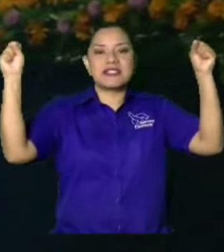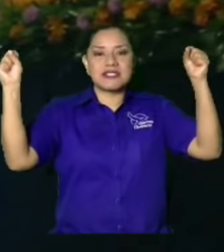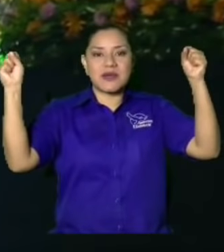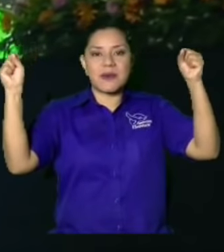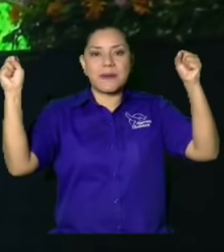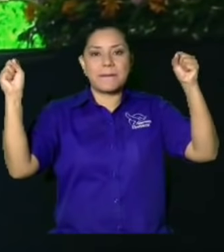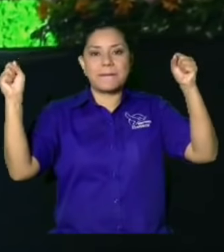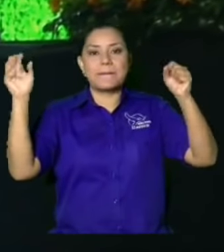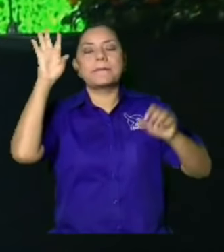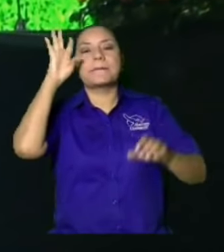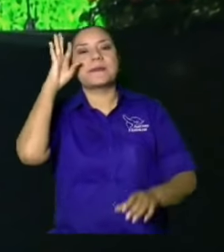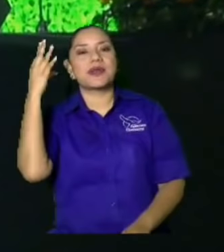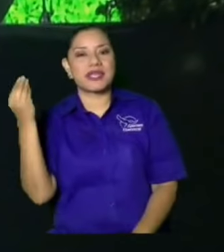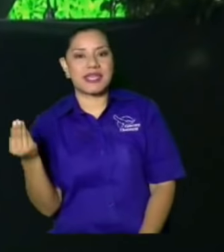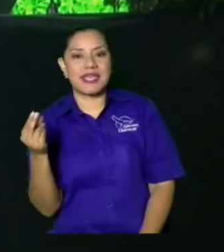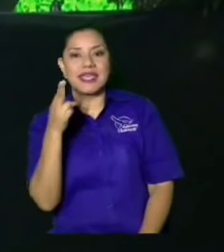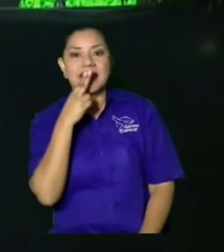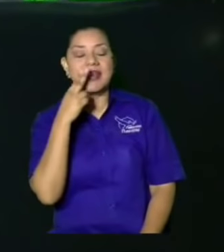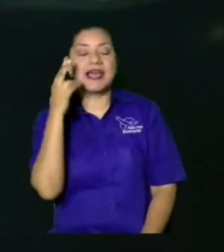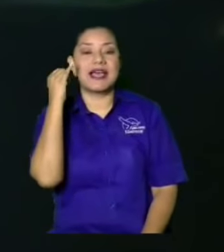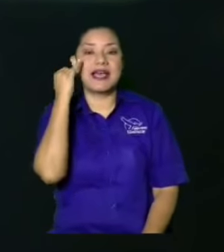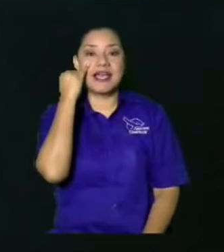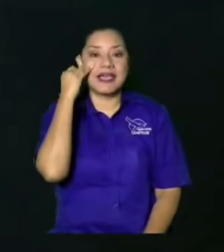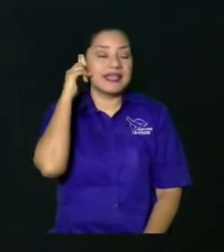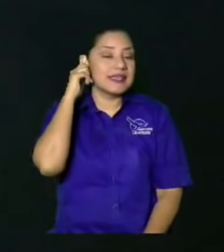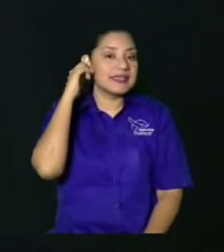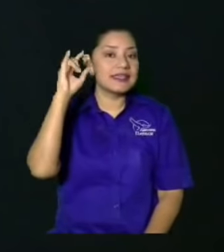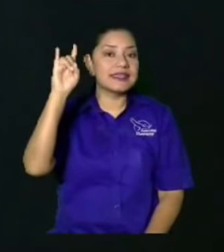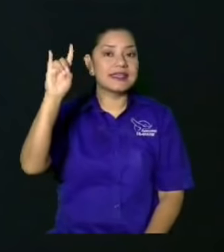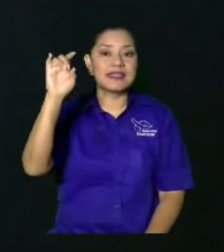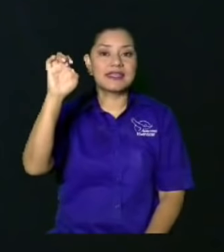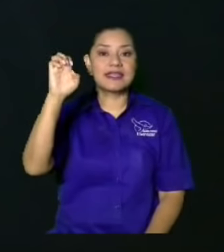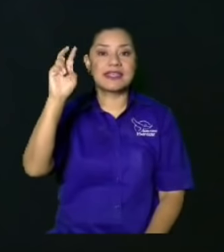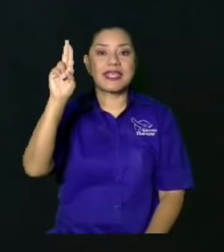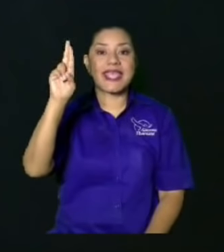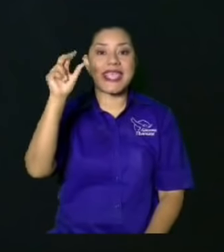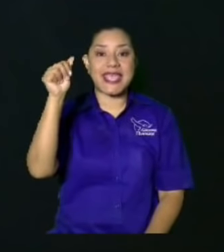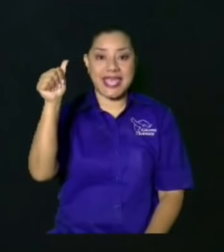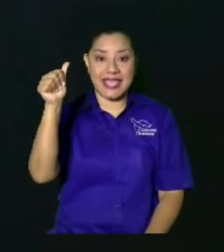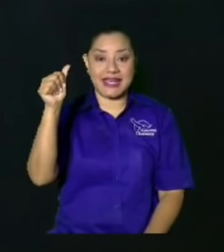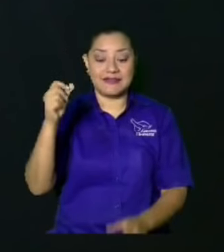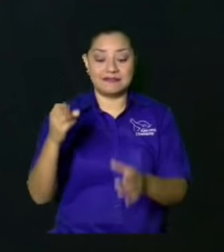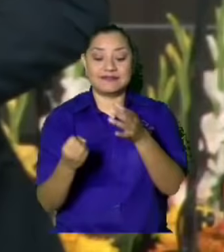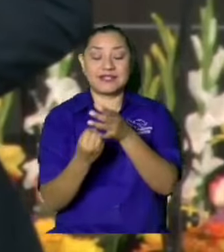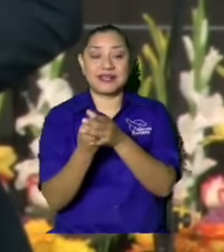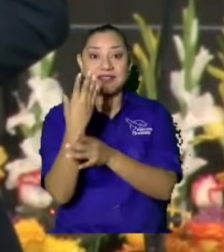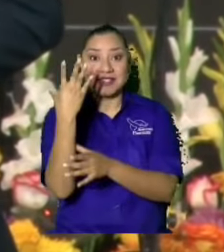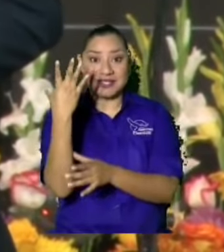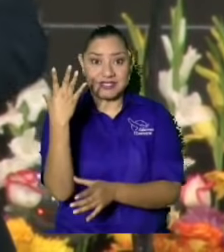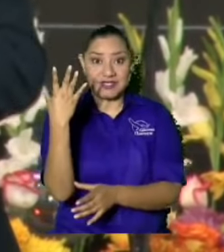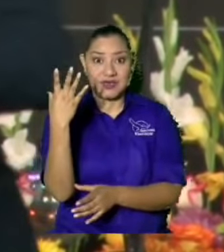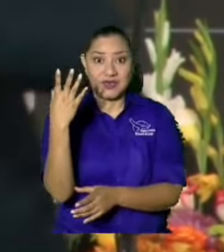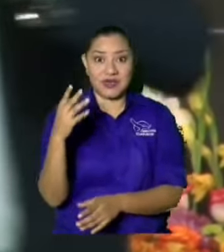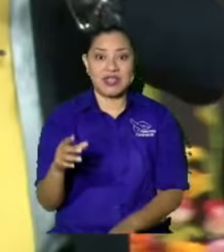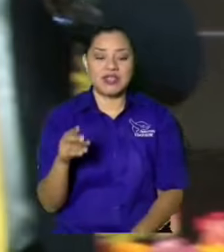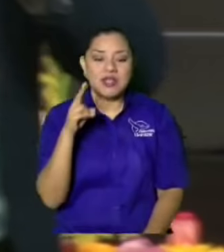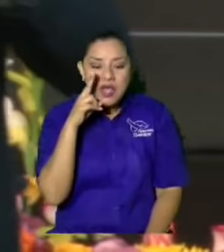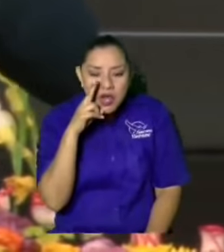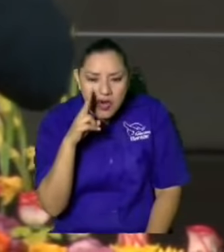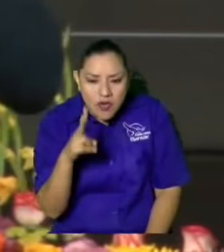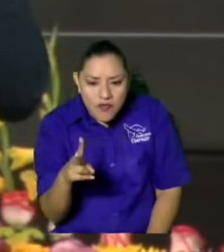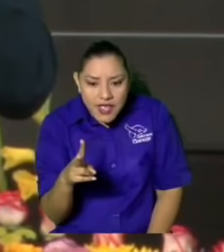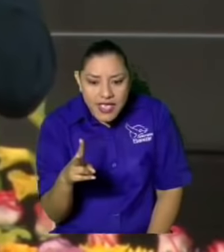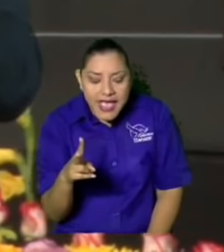reverdecer, y anoche lo pudo ver. Anoche lo pudo ver. ¿Qué trae la higuera? Trae